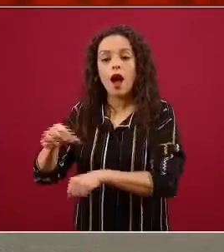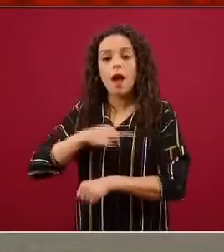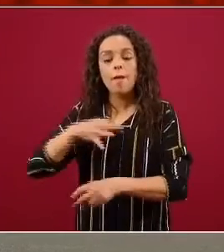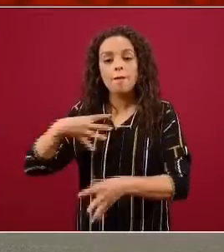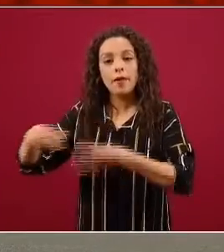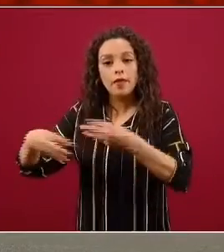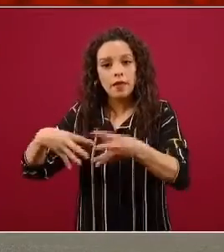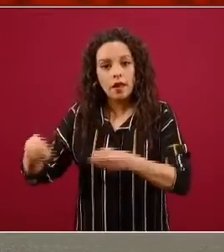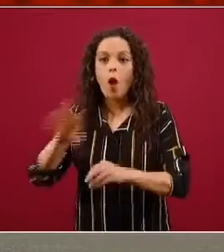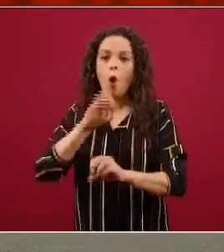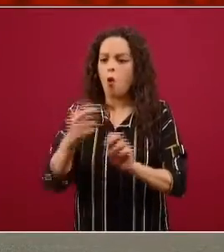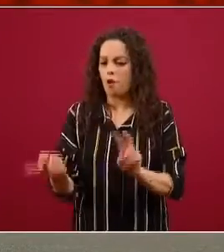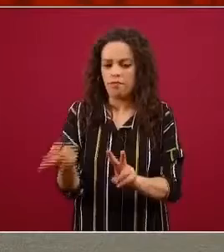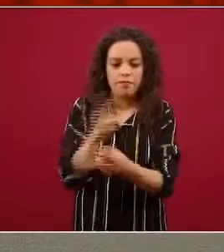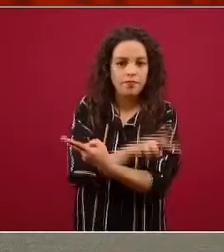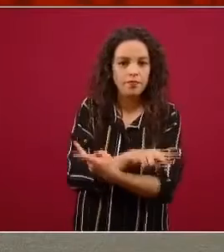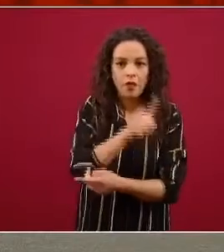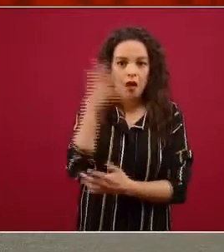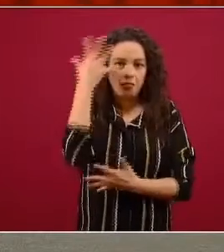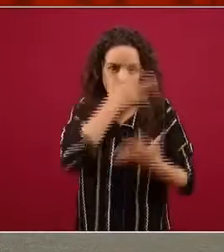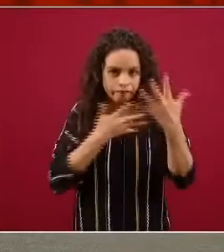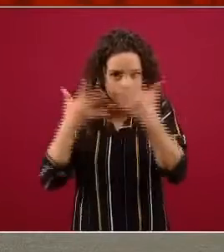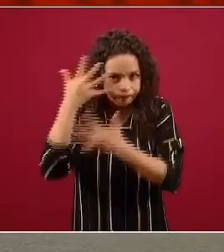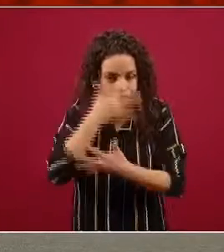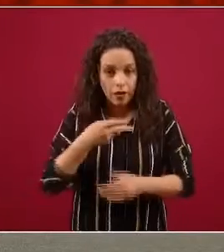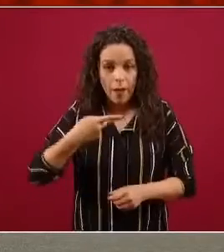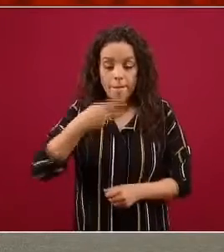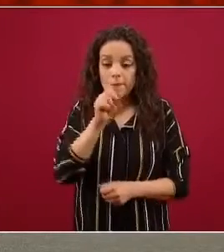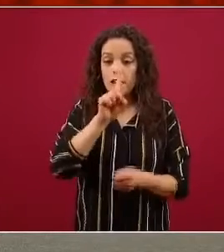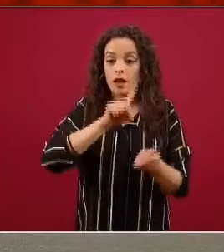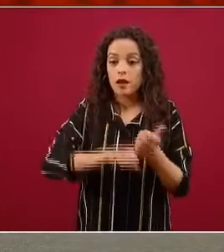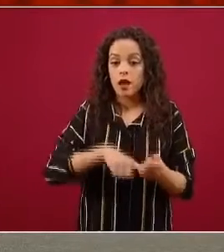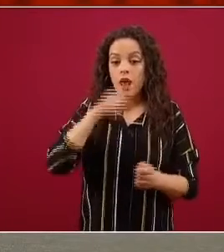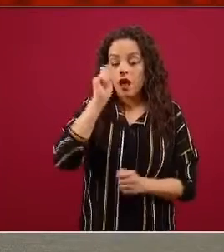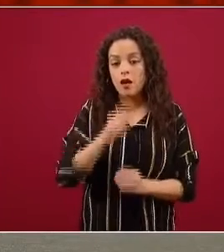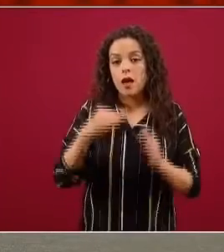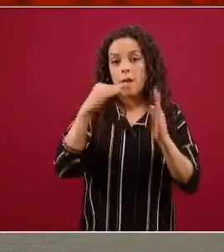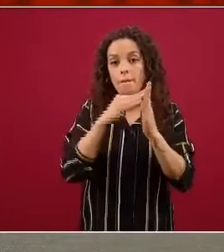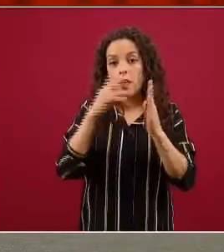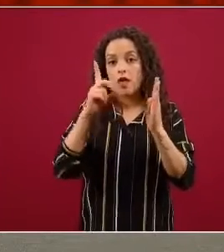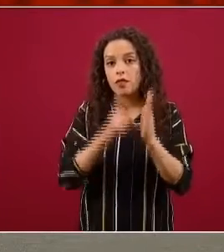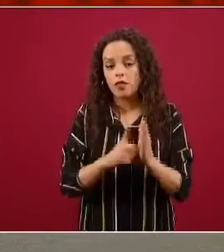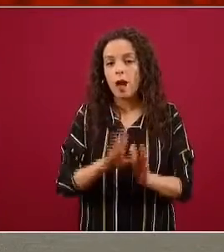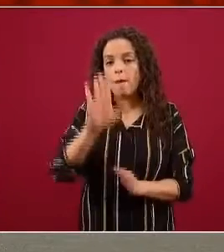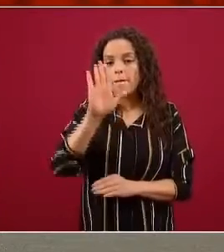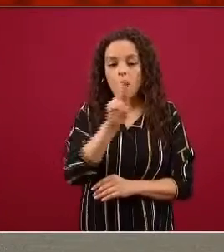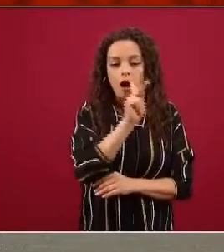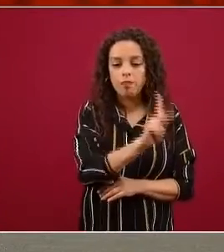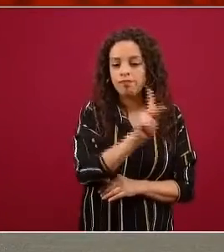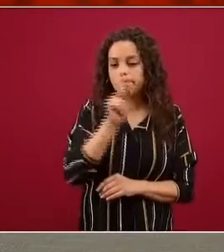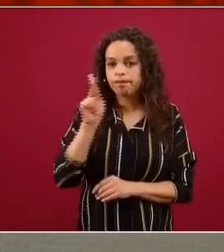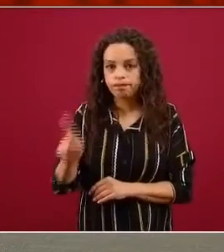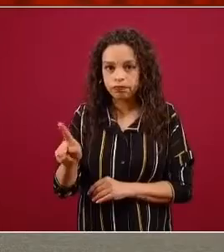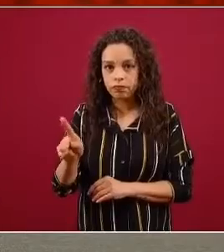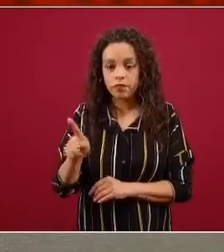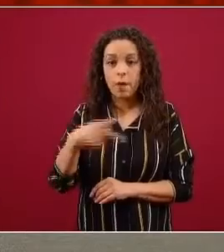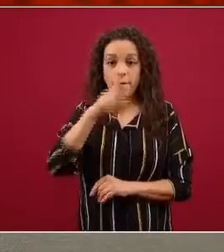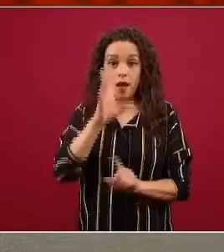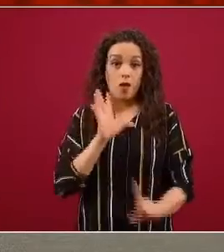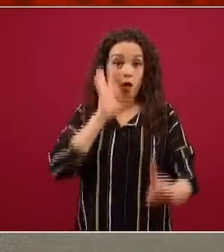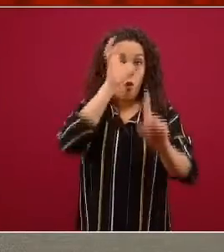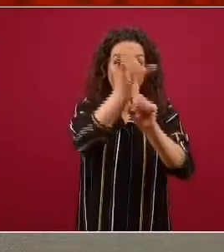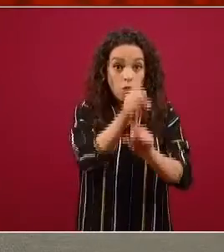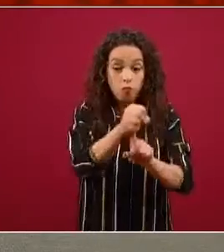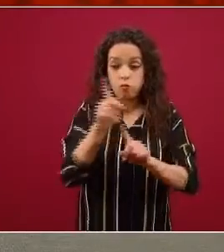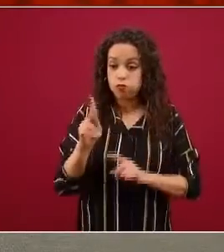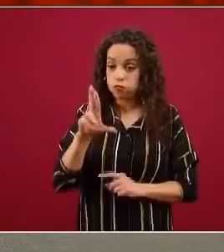ejercicios técnicos, aunque tienen puntos de encuentro, puntos metodológicamente semejantes, tienen propósitos distintos